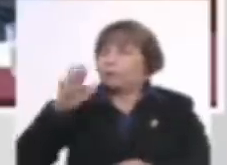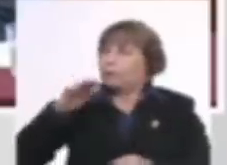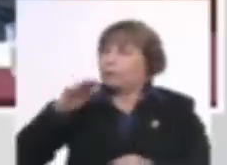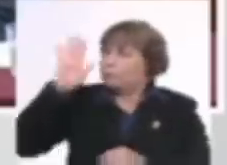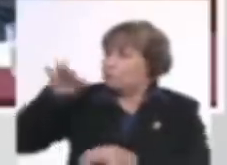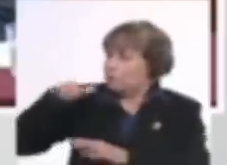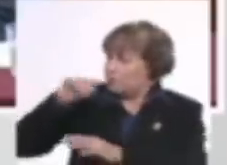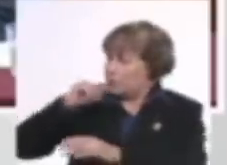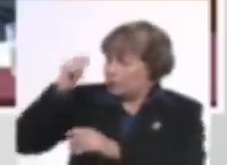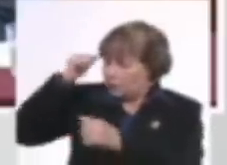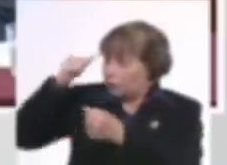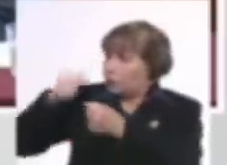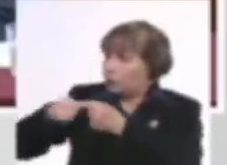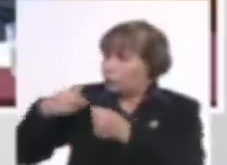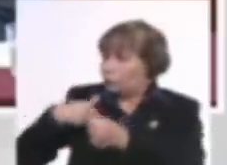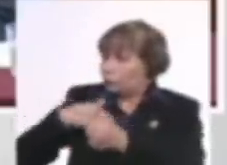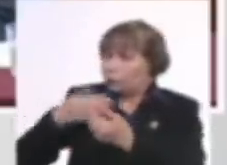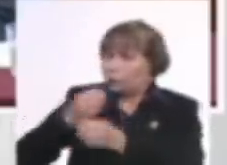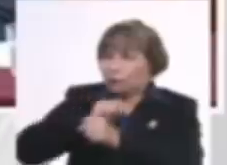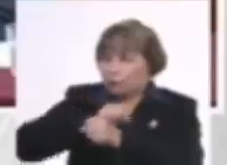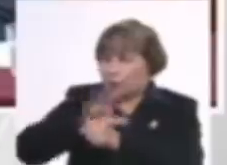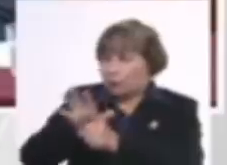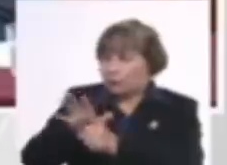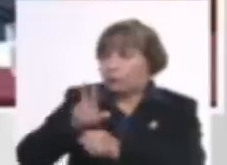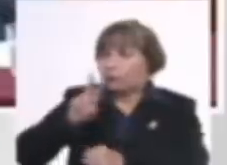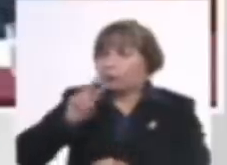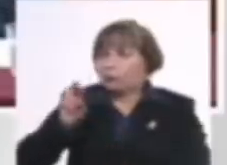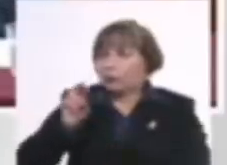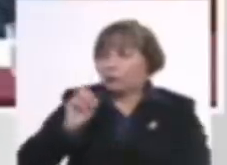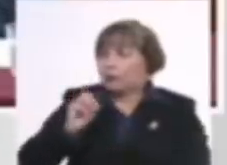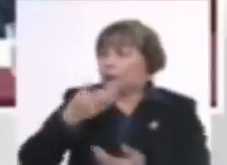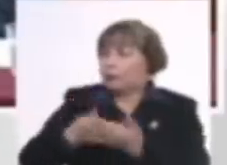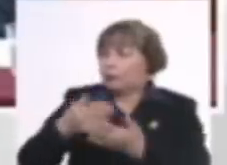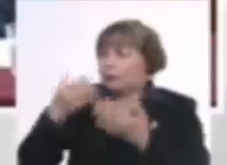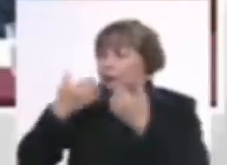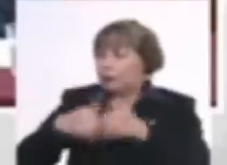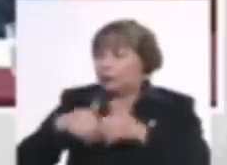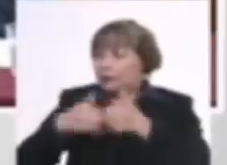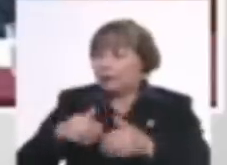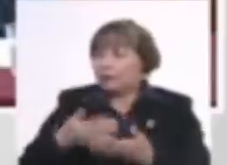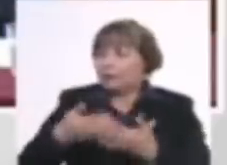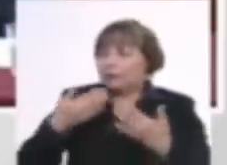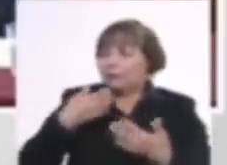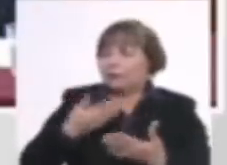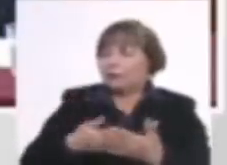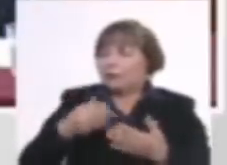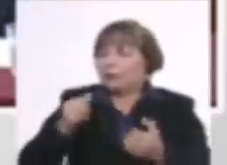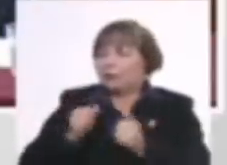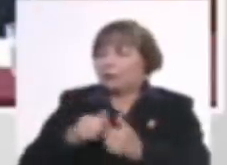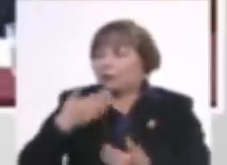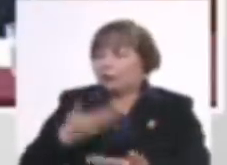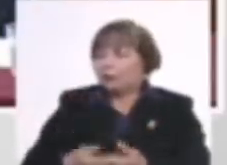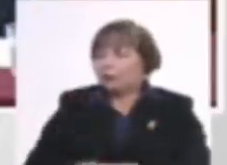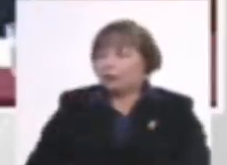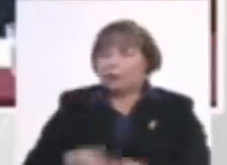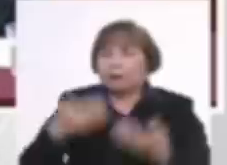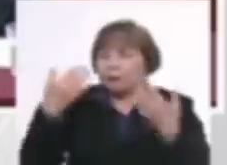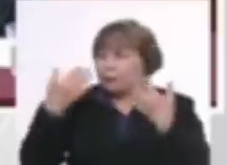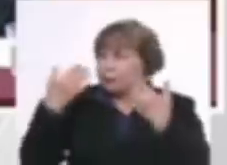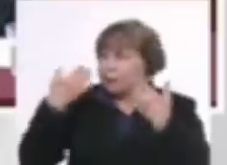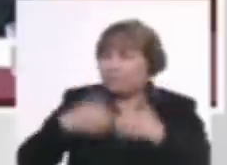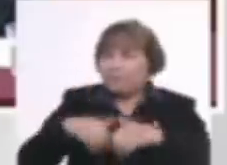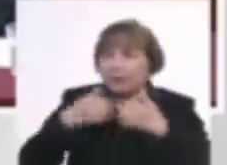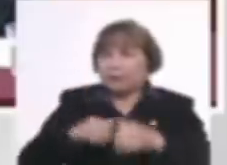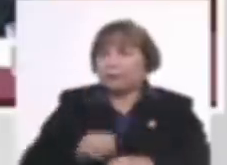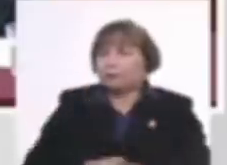recuerdo, ¿no?, que nosotros atravesamos una pandemia en el 2020 y las empresas, ¿cómo está? Buenos días. Y las empresas